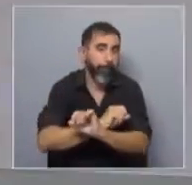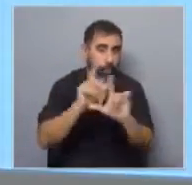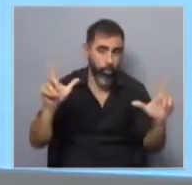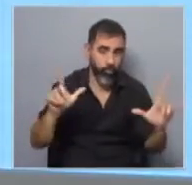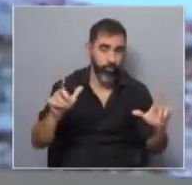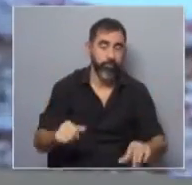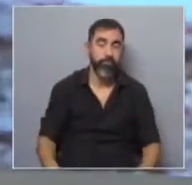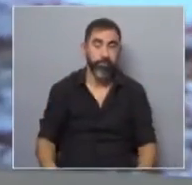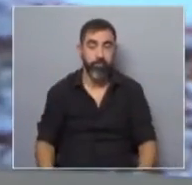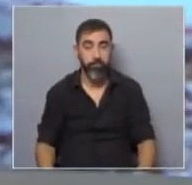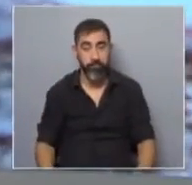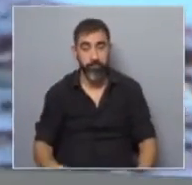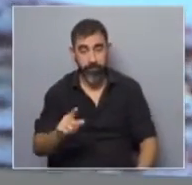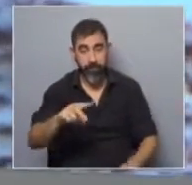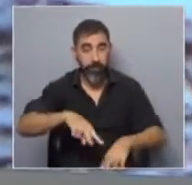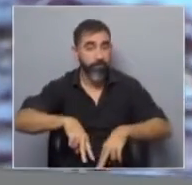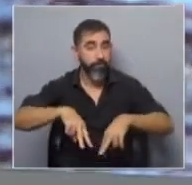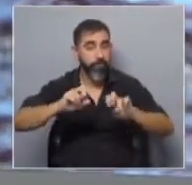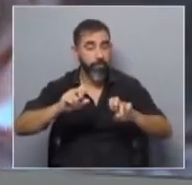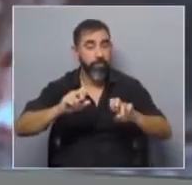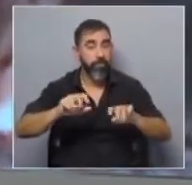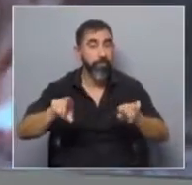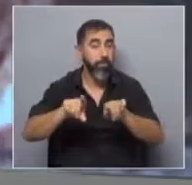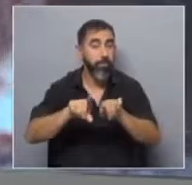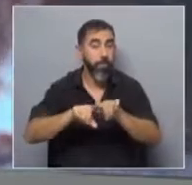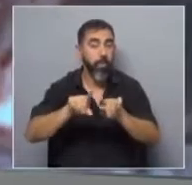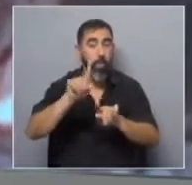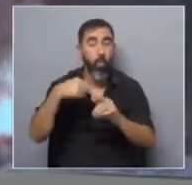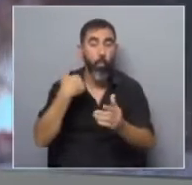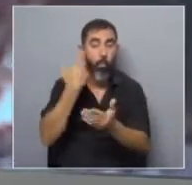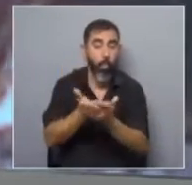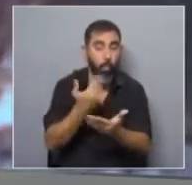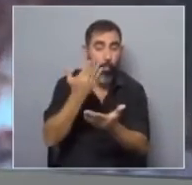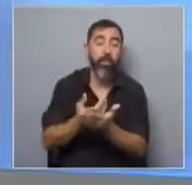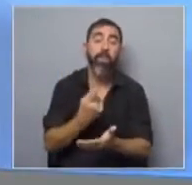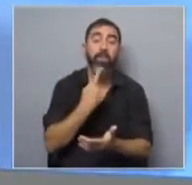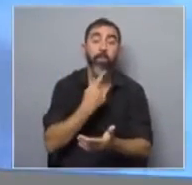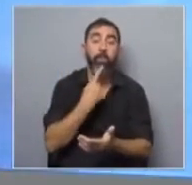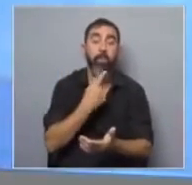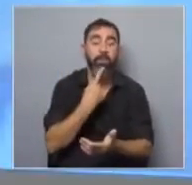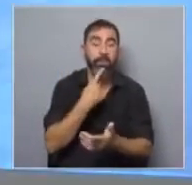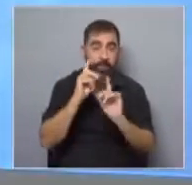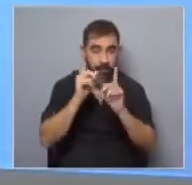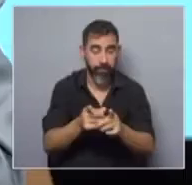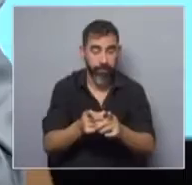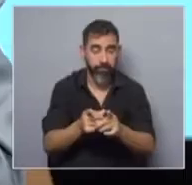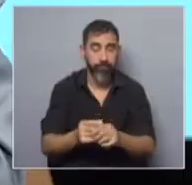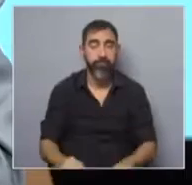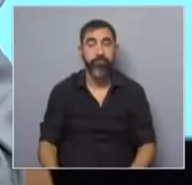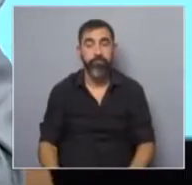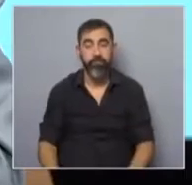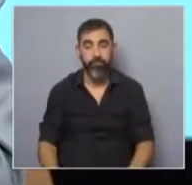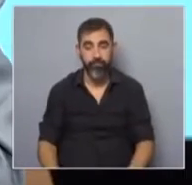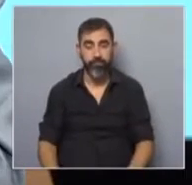Y aquellos diagnósticos fueron de la mano de una serie de propuestas de política. Tú me decís ahora,